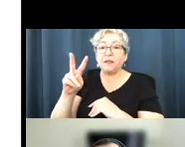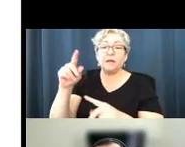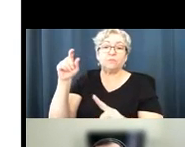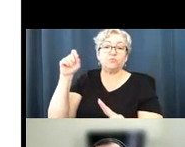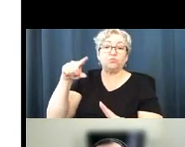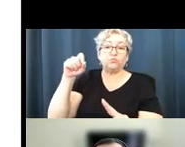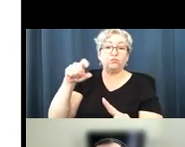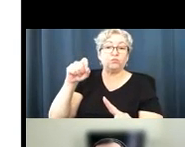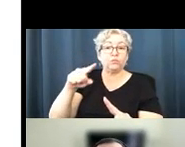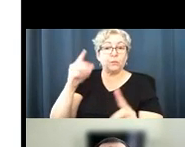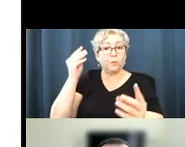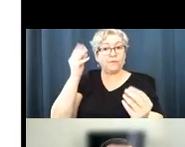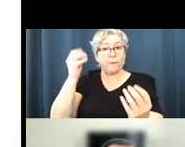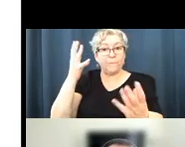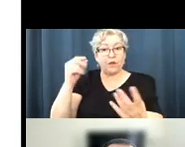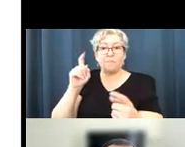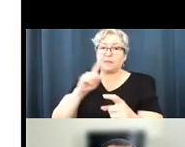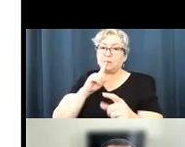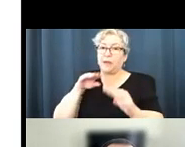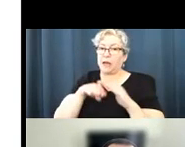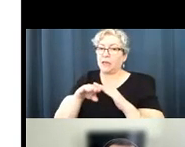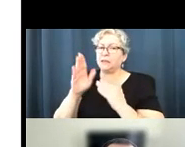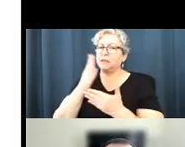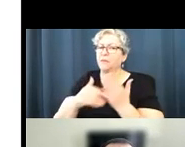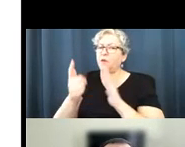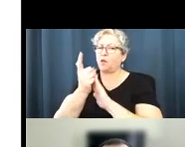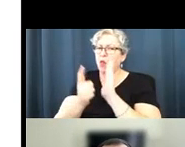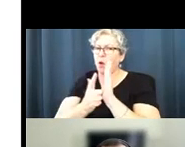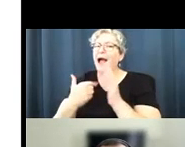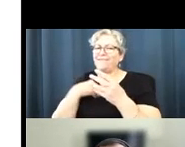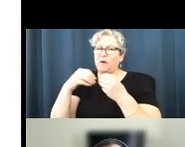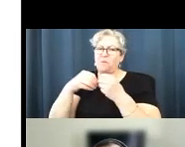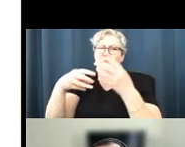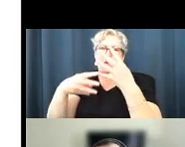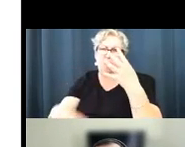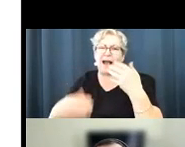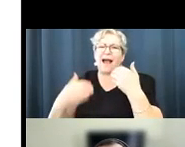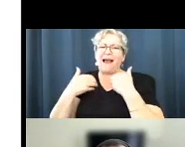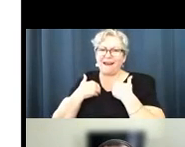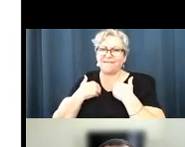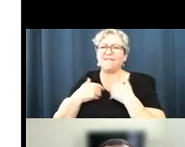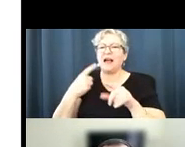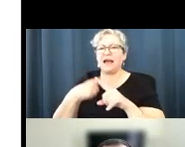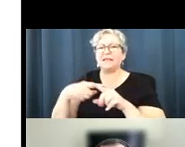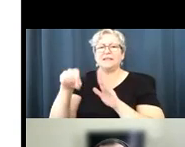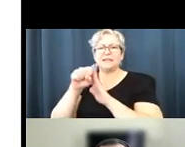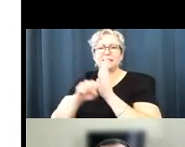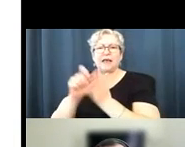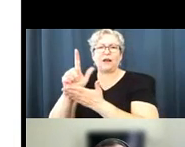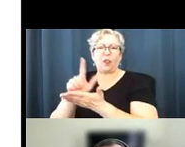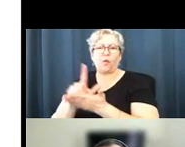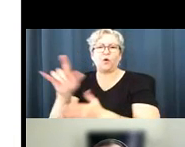video. Esto es todo lo que tiene contenido de video tiene que ser accesible. Y también hay